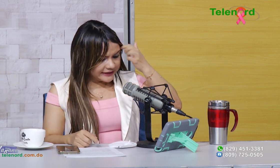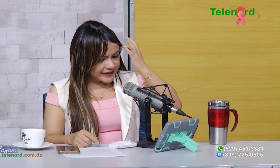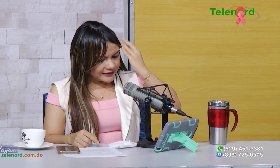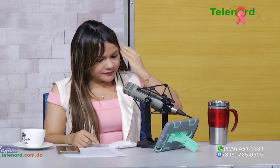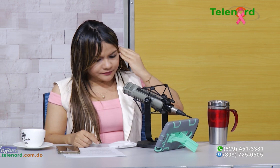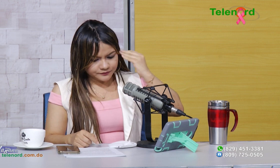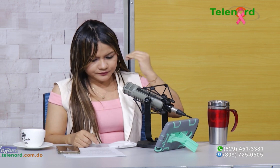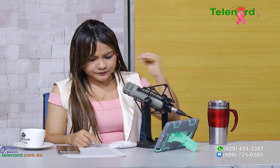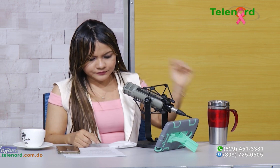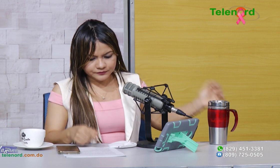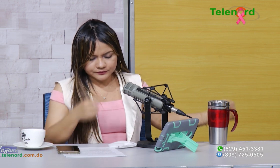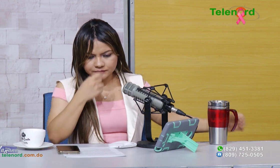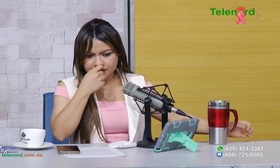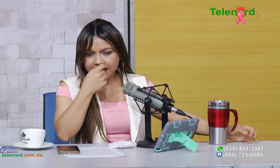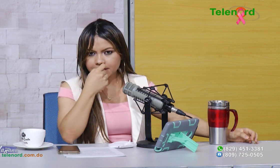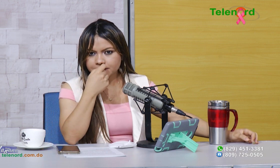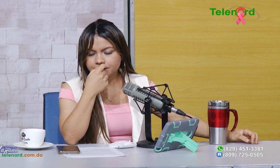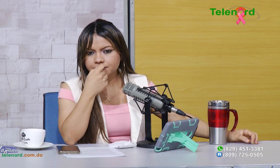general